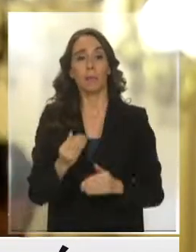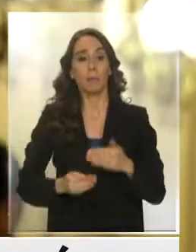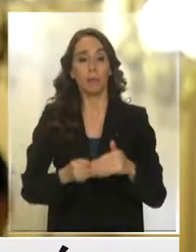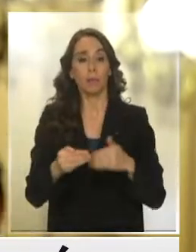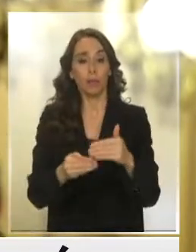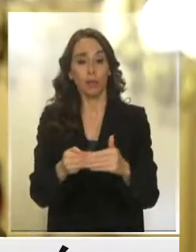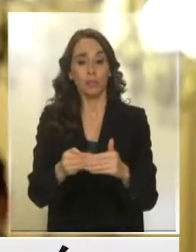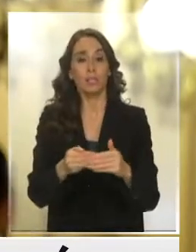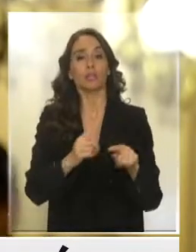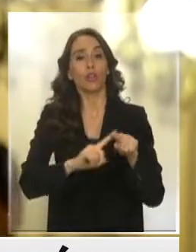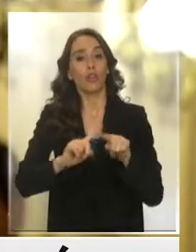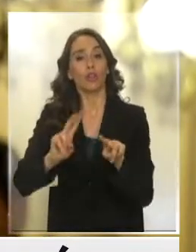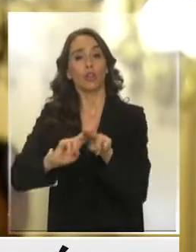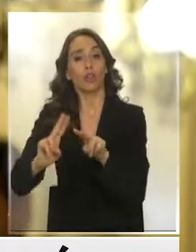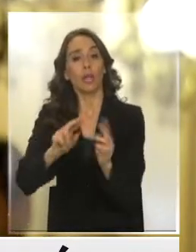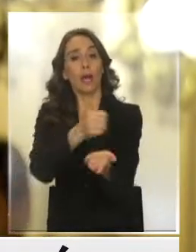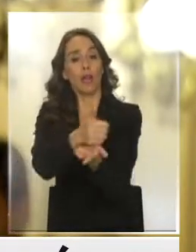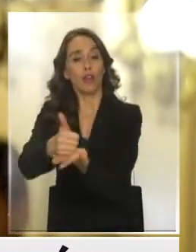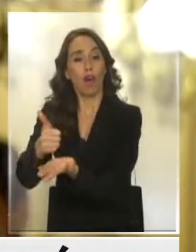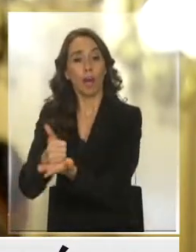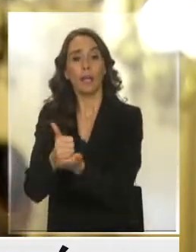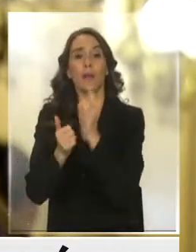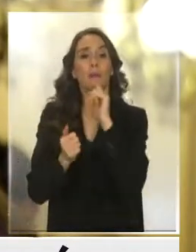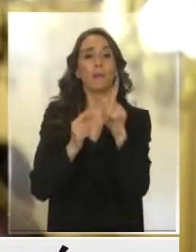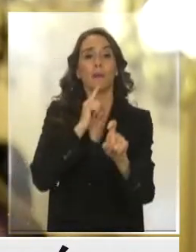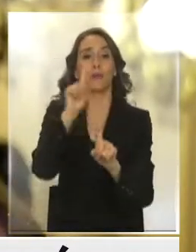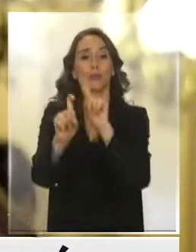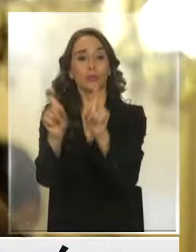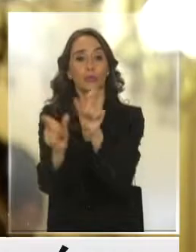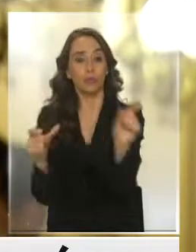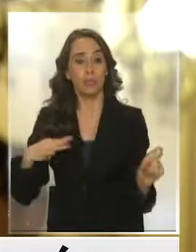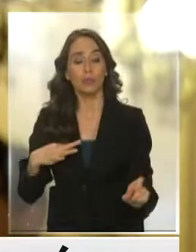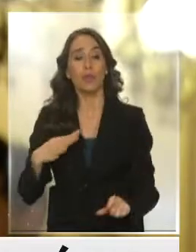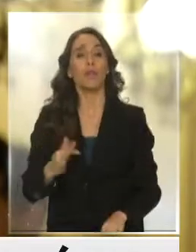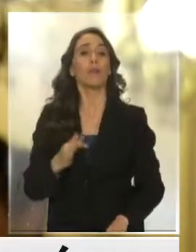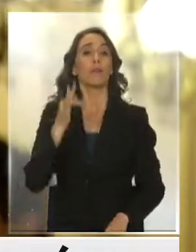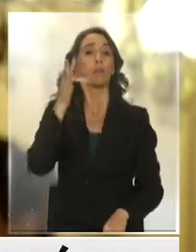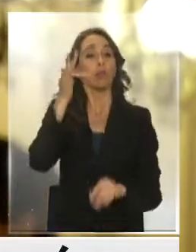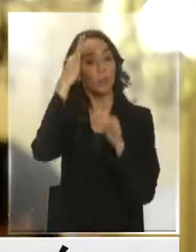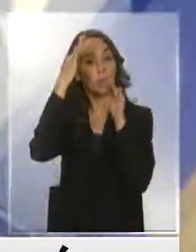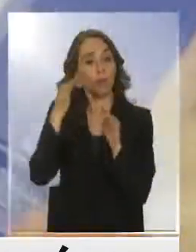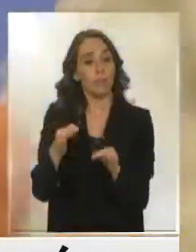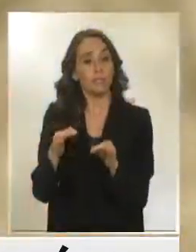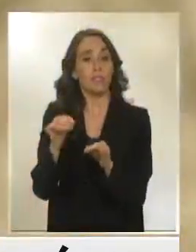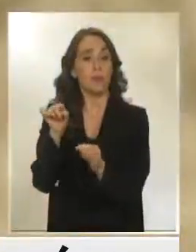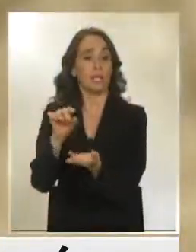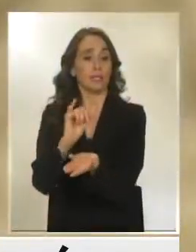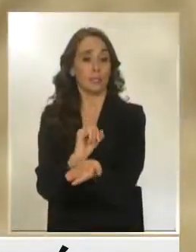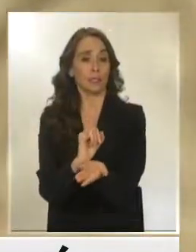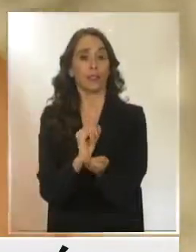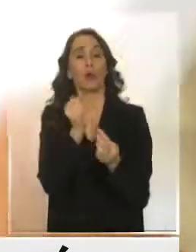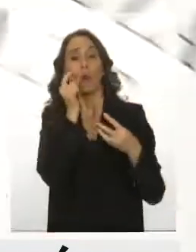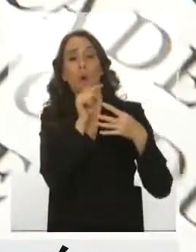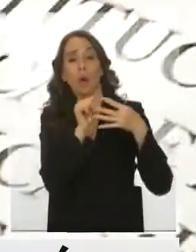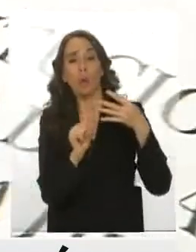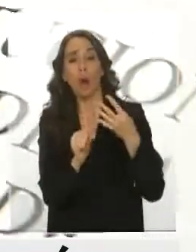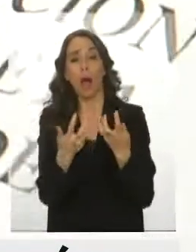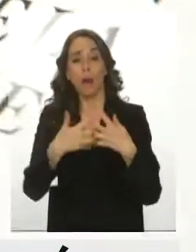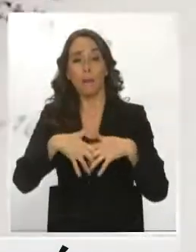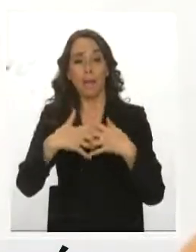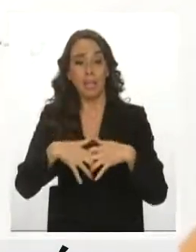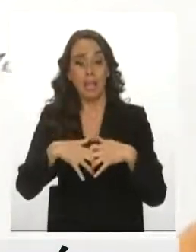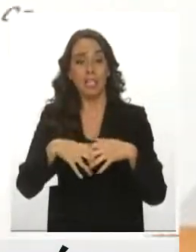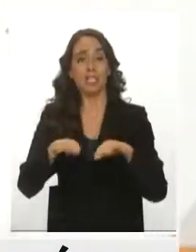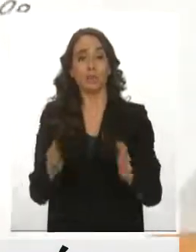o en los sucesivos que lleven adelante los alcaldes. Y también en lo que se decida el día de mañana en esa instancia. Pero, ¿cuáles son los mecanismos sobre